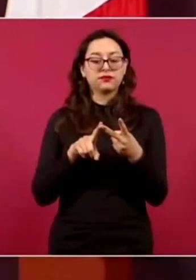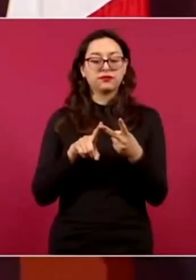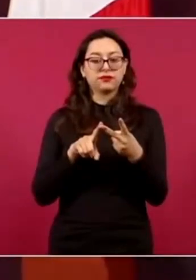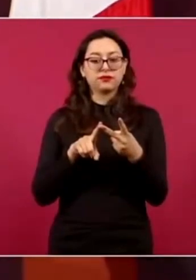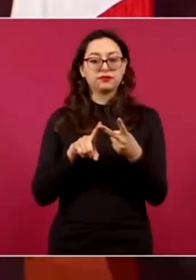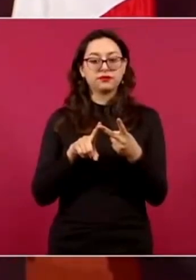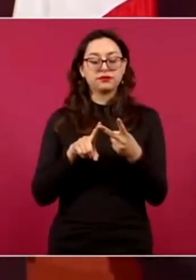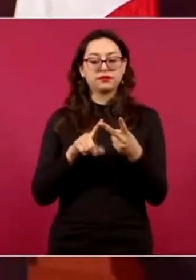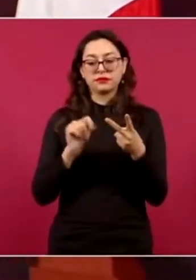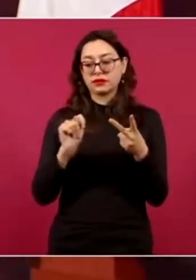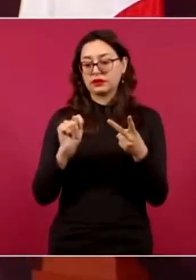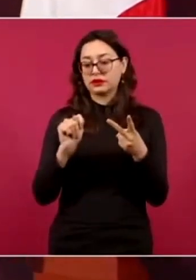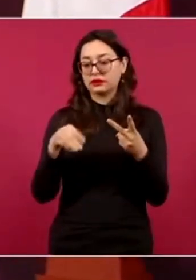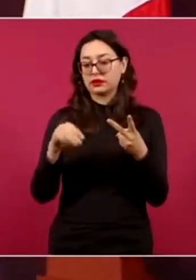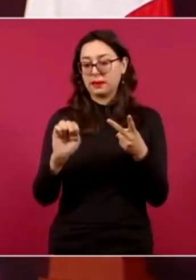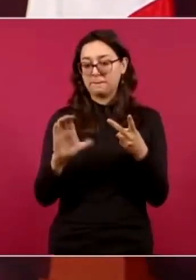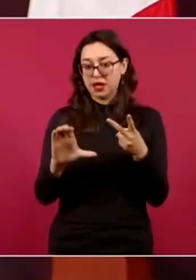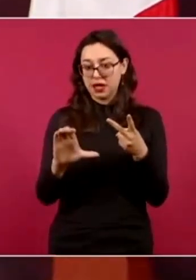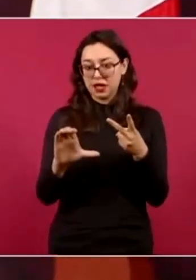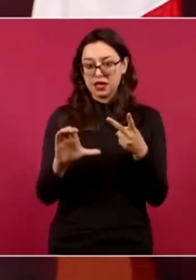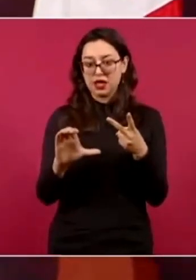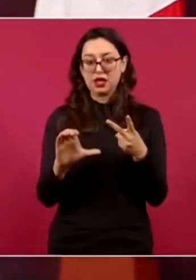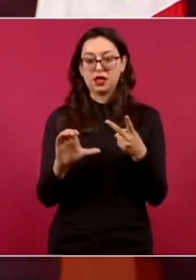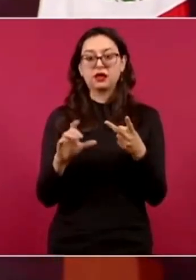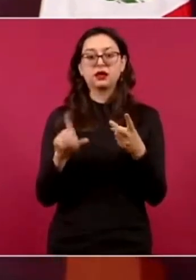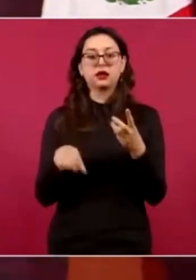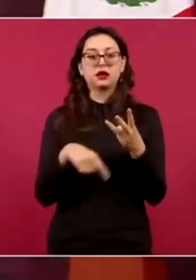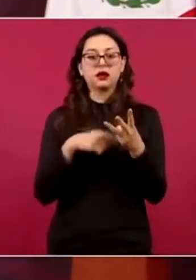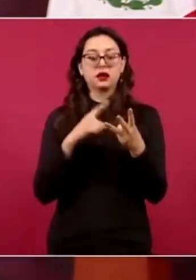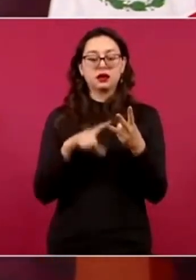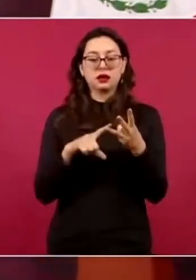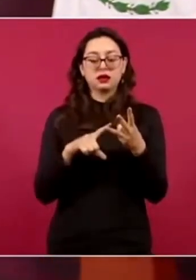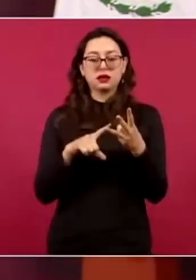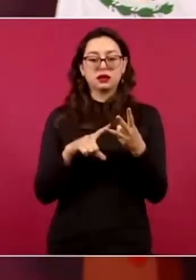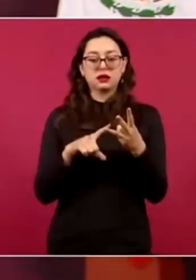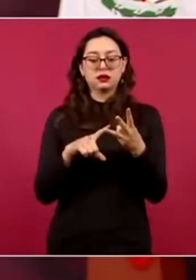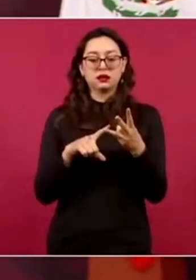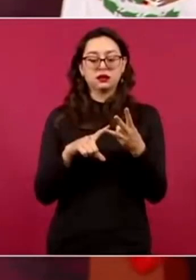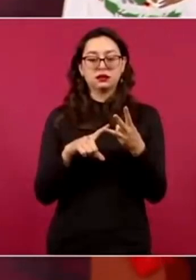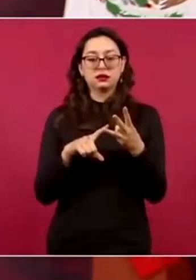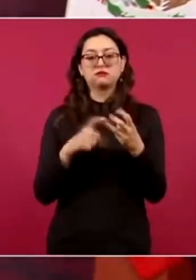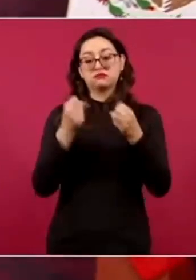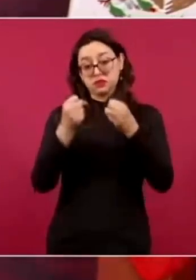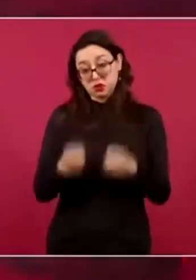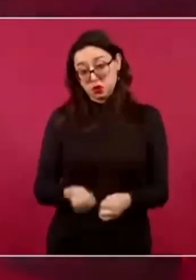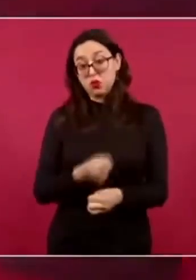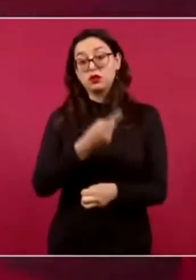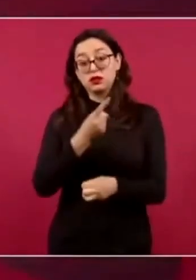el tratado, seguridad.